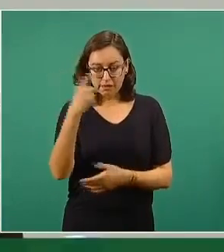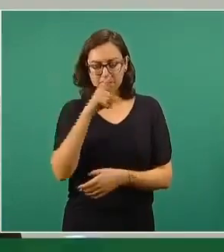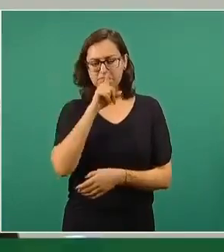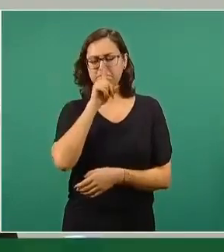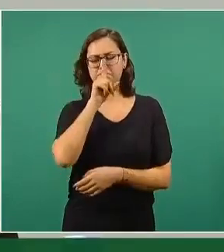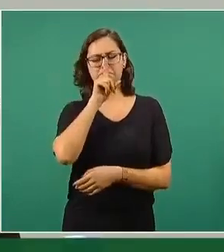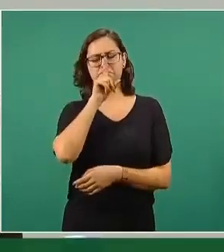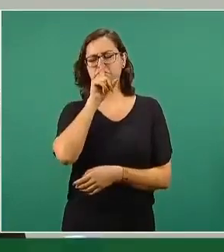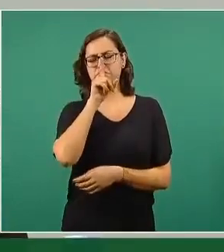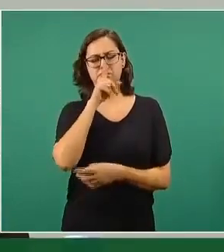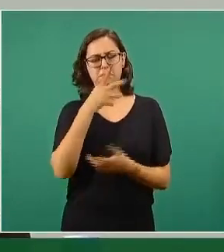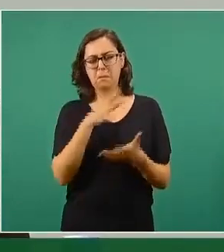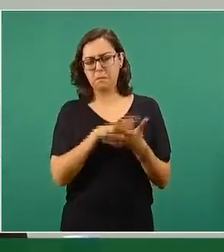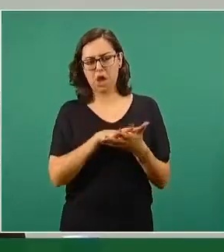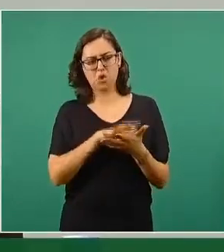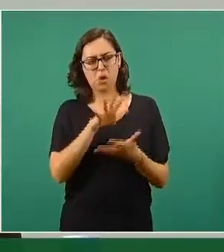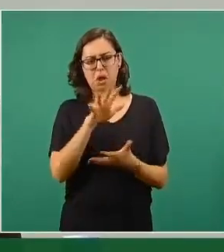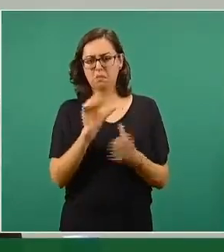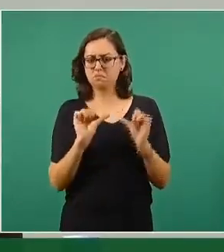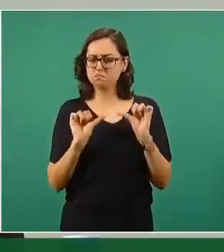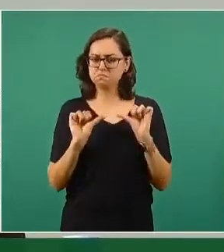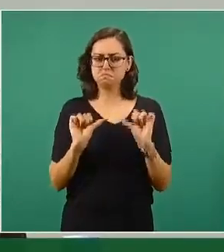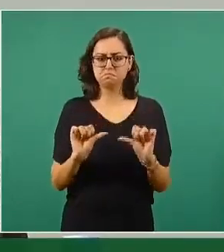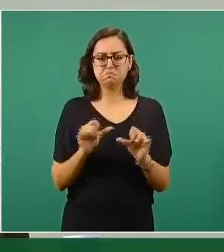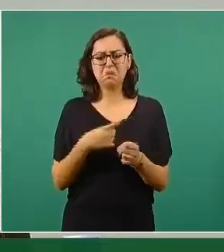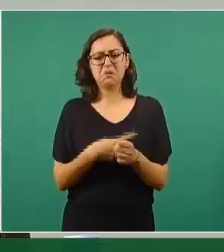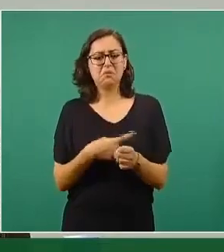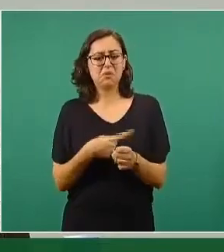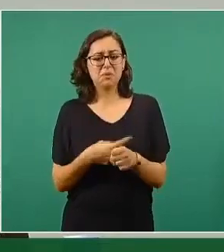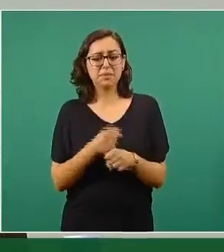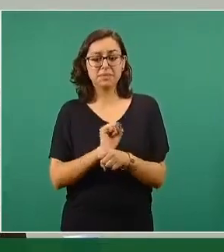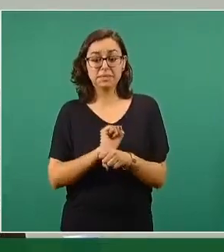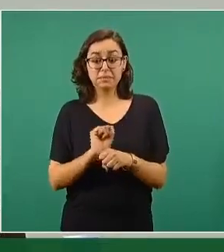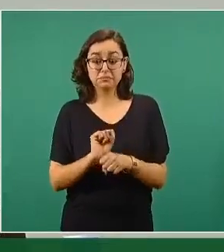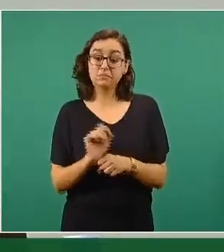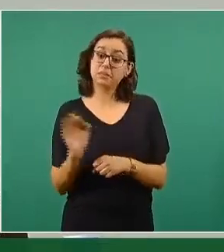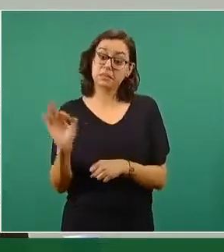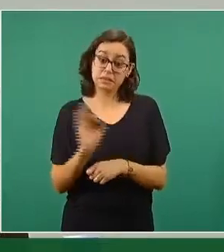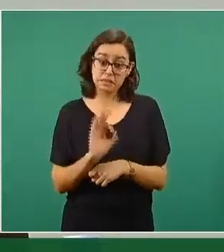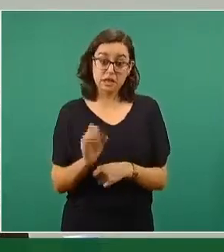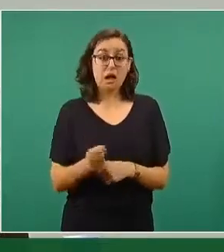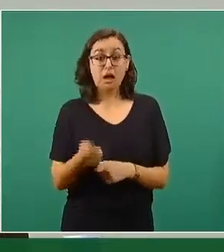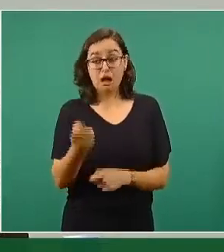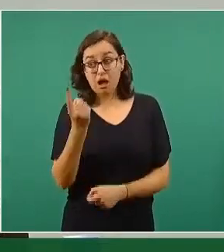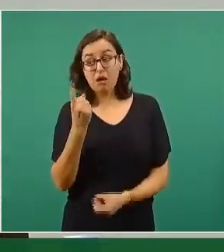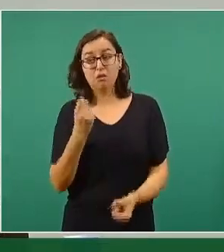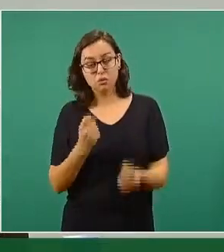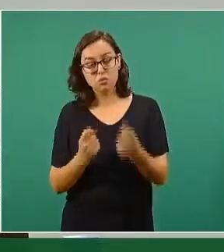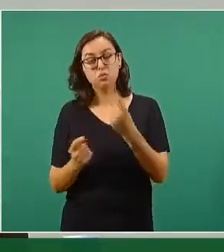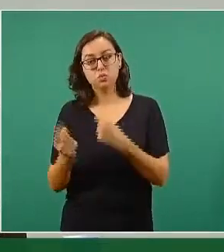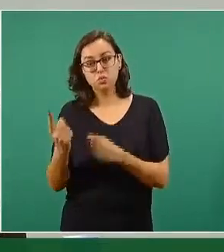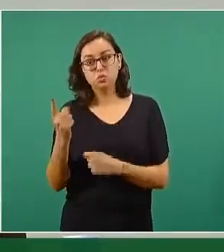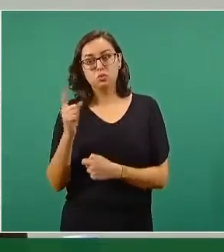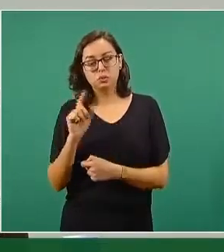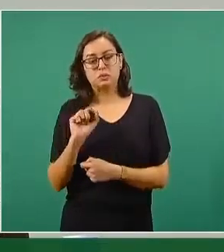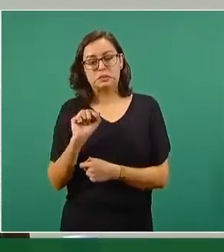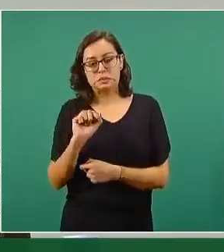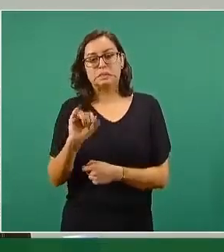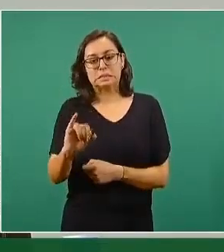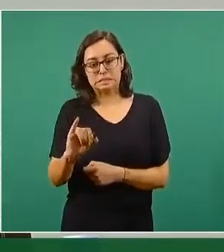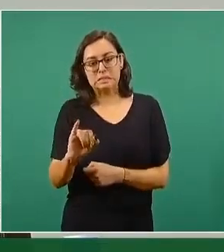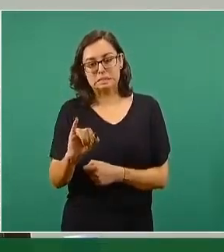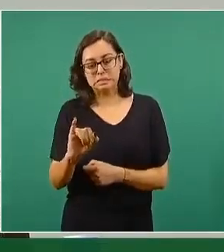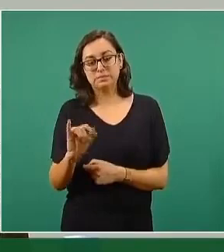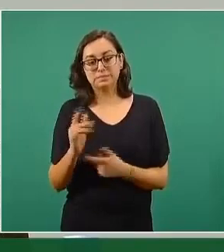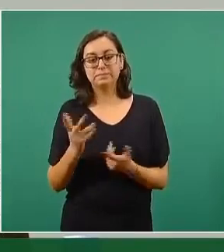en su mayoría cuadros graves o fatales. Claro que siempre pues hay una excepción a la regla y tenemos el antecedente de